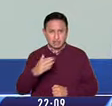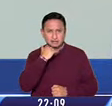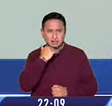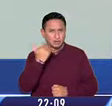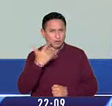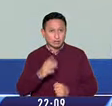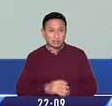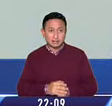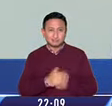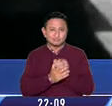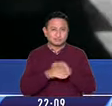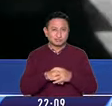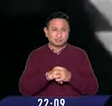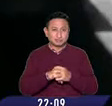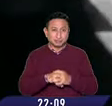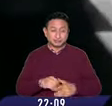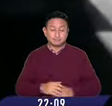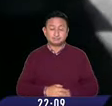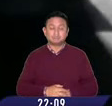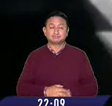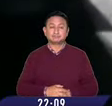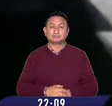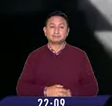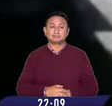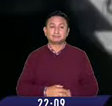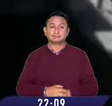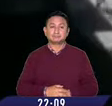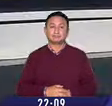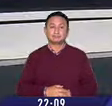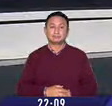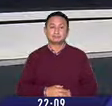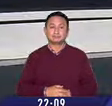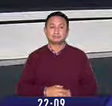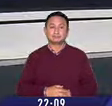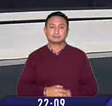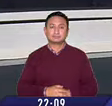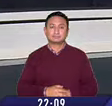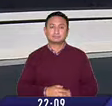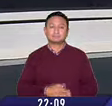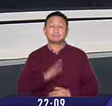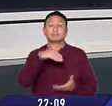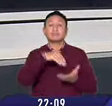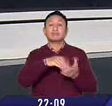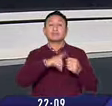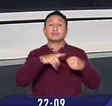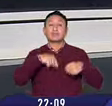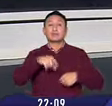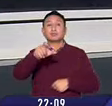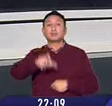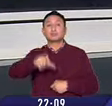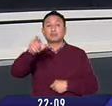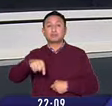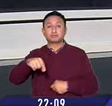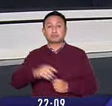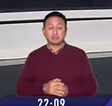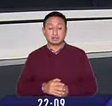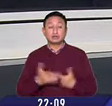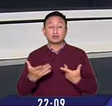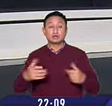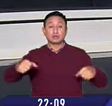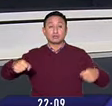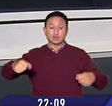se aprovechan de estos descuidos. Informó Marilyn Jaramillo. En el centro de Quito, una pareja que circulaba a bordo de